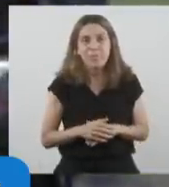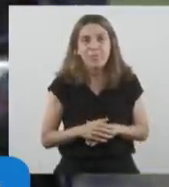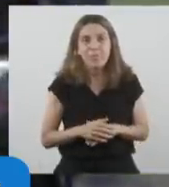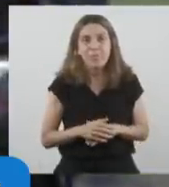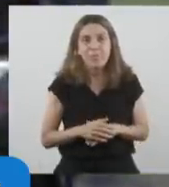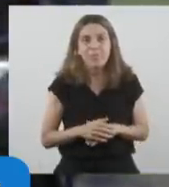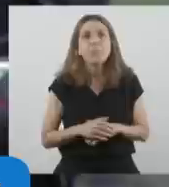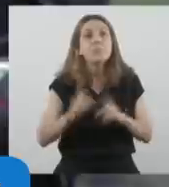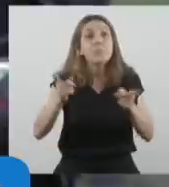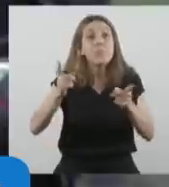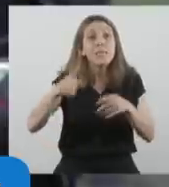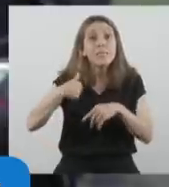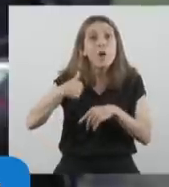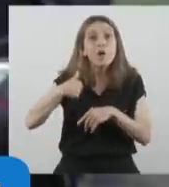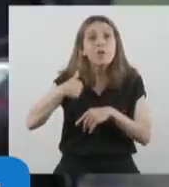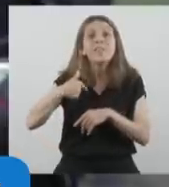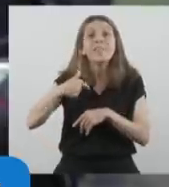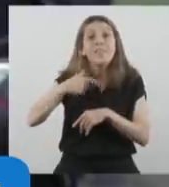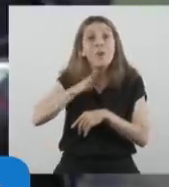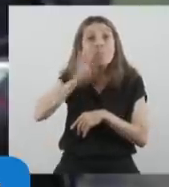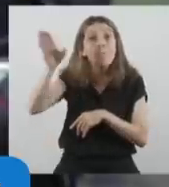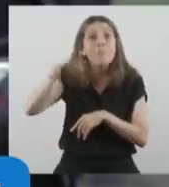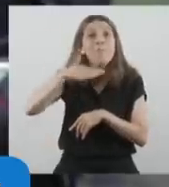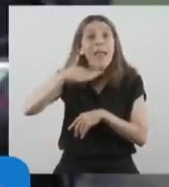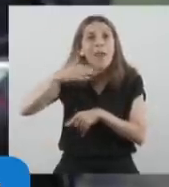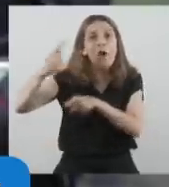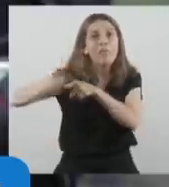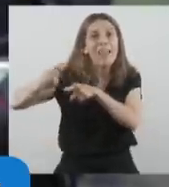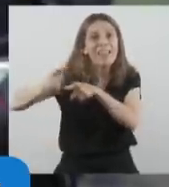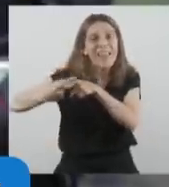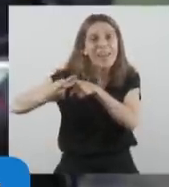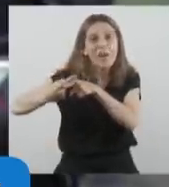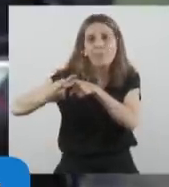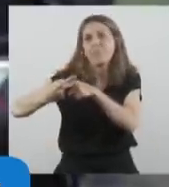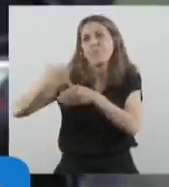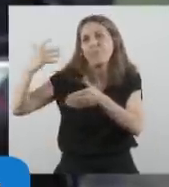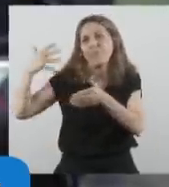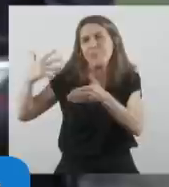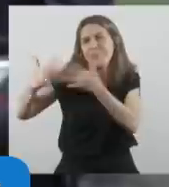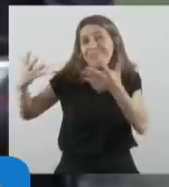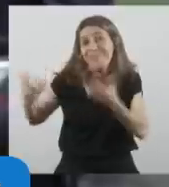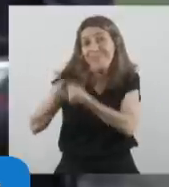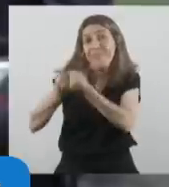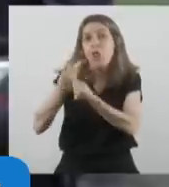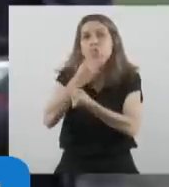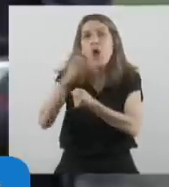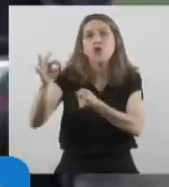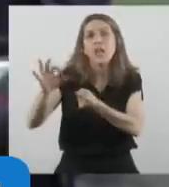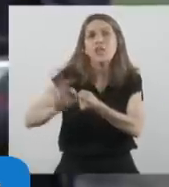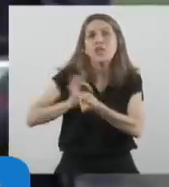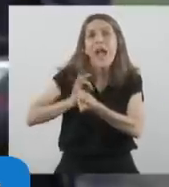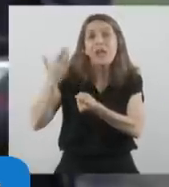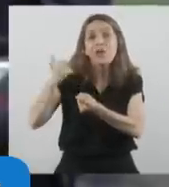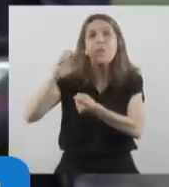de celebrar con los mexicanos los 200 años del plan de